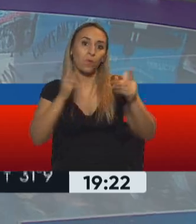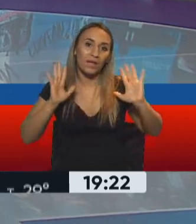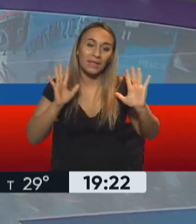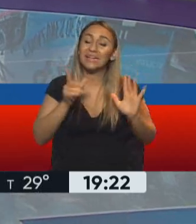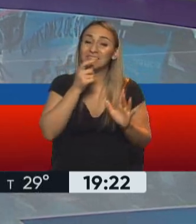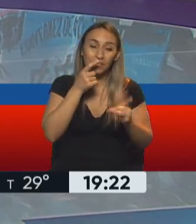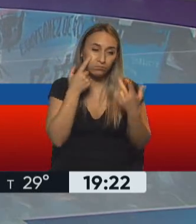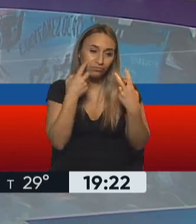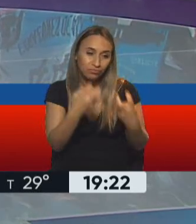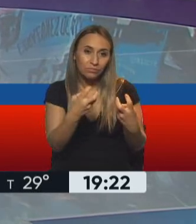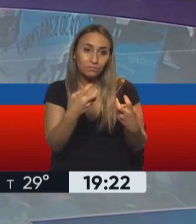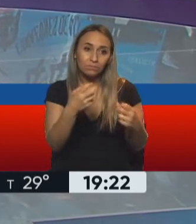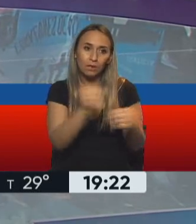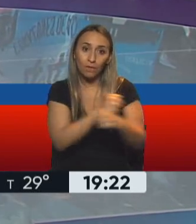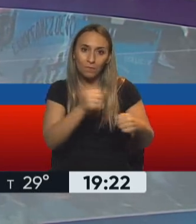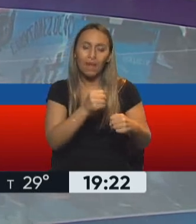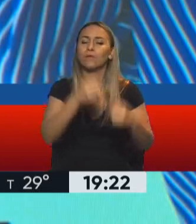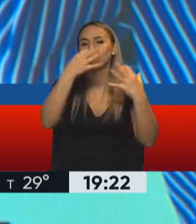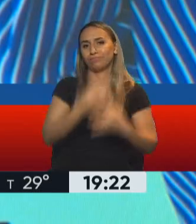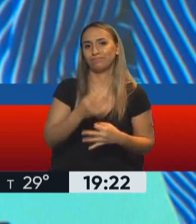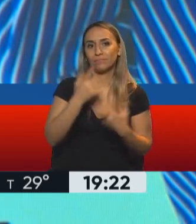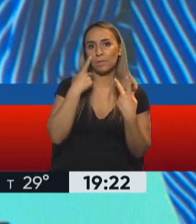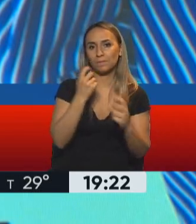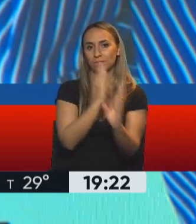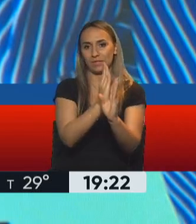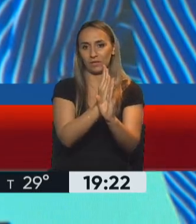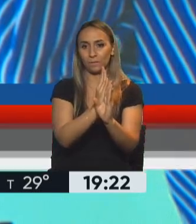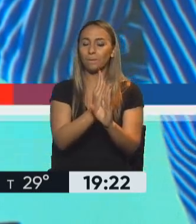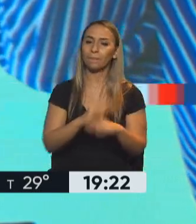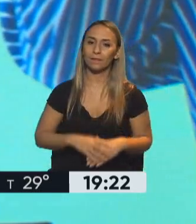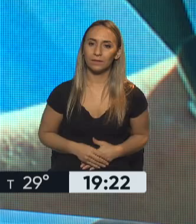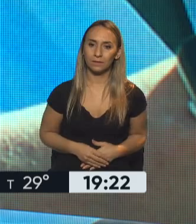ahí hay una opinión. La seguiremos, Néstor. Sí, claro. Ahora de esta forma.